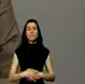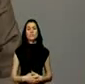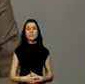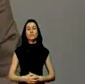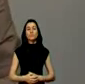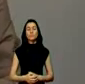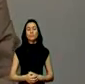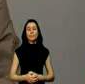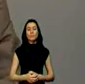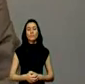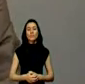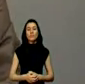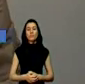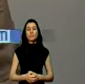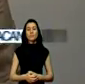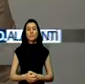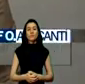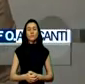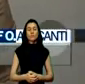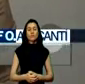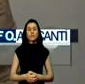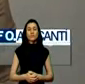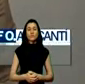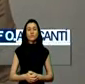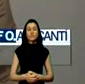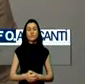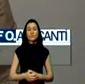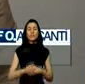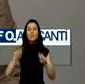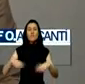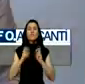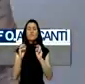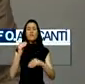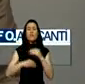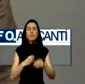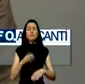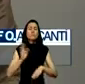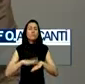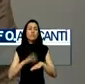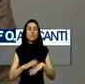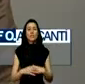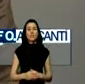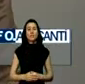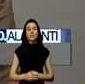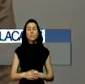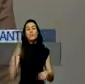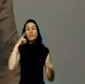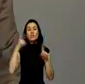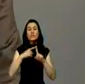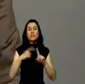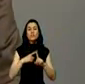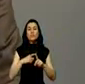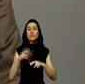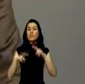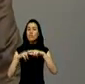¿Por qué vamos a hacer, por tanto, esta reforma íntegra? En primer lugar, como ya les he anticipado, es por el buen estado general de la construcción. Eso es